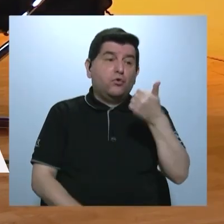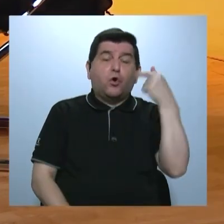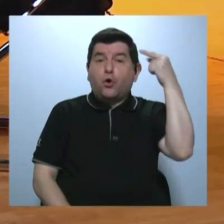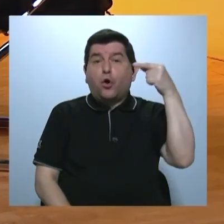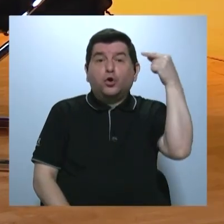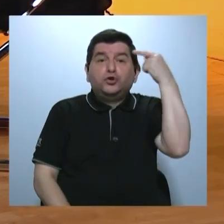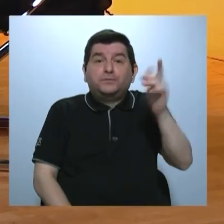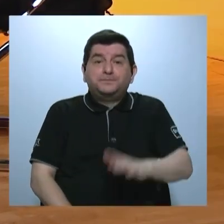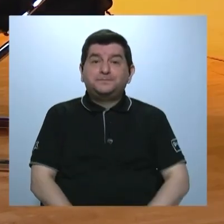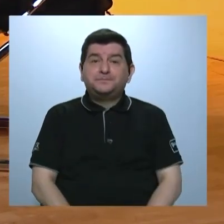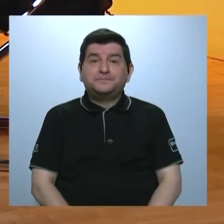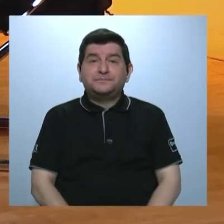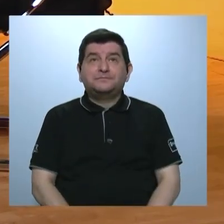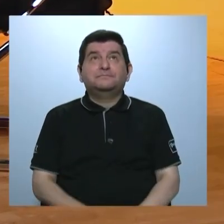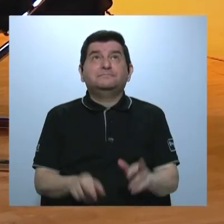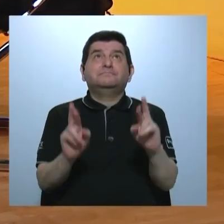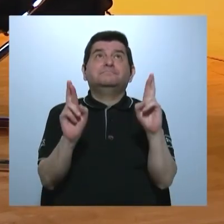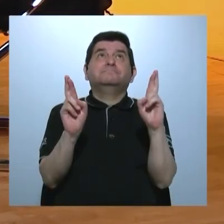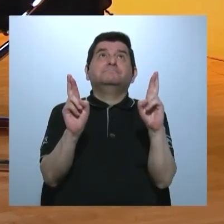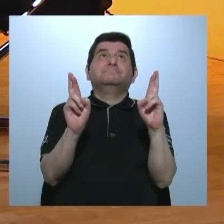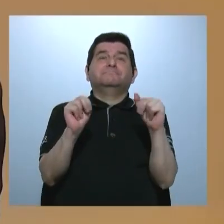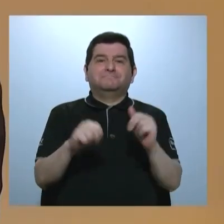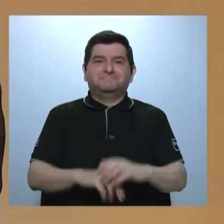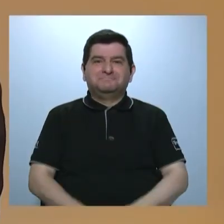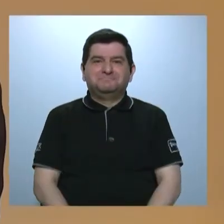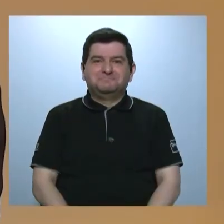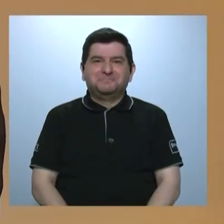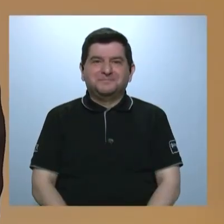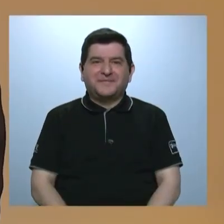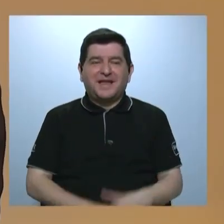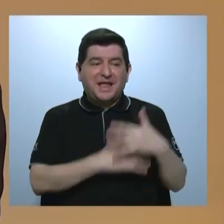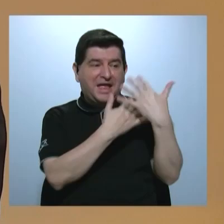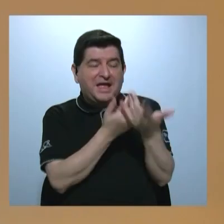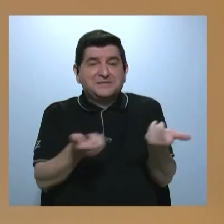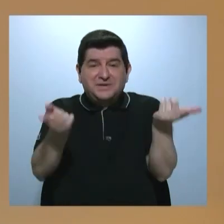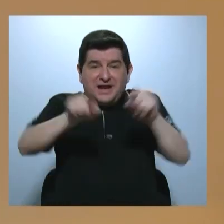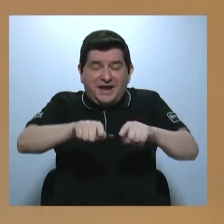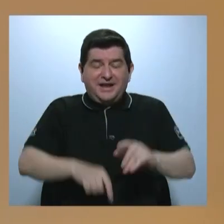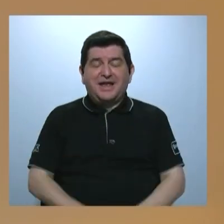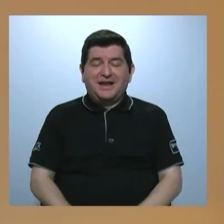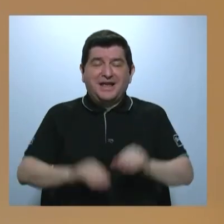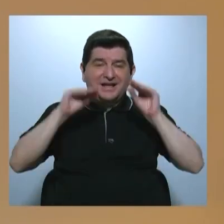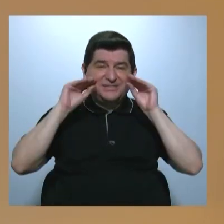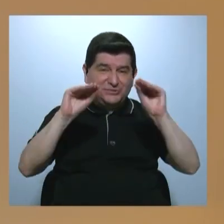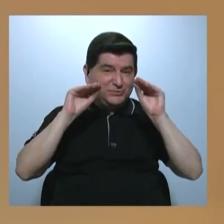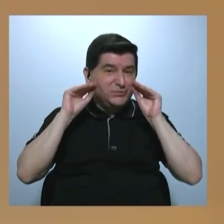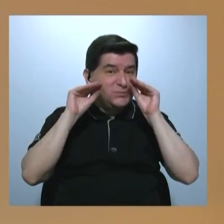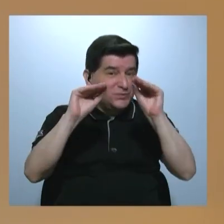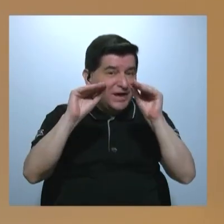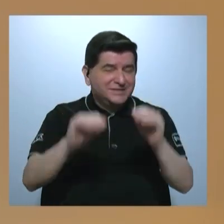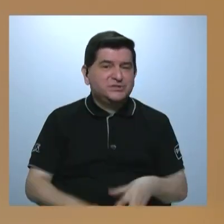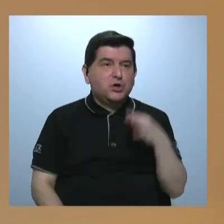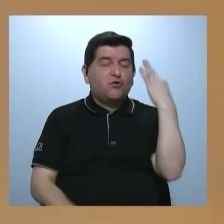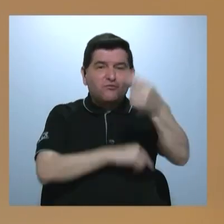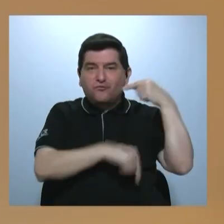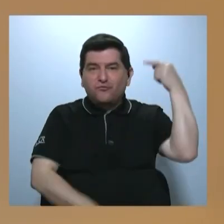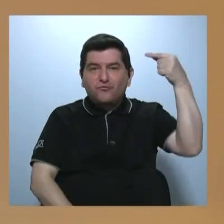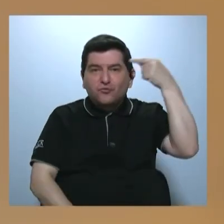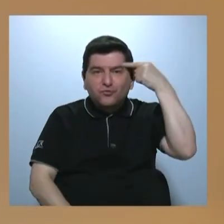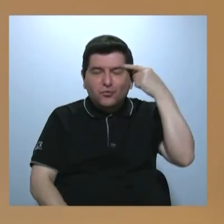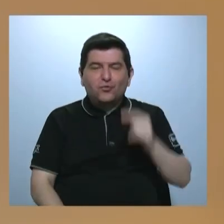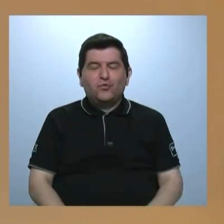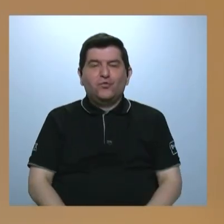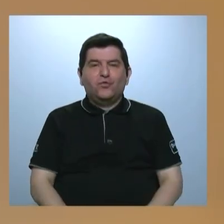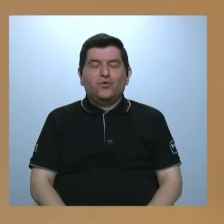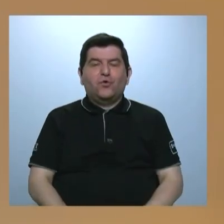gobierno. Crucemos los dedos. Sí, y especialmente en el caso de educación, para que en el próximo gobierno el Consejo